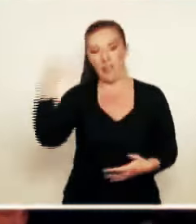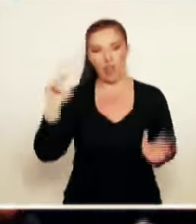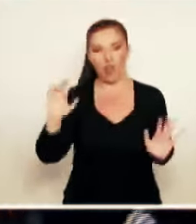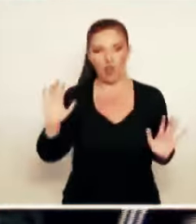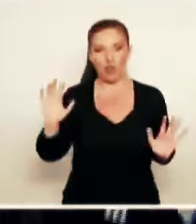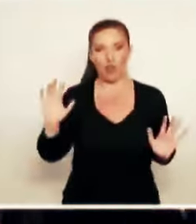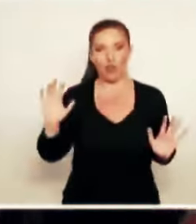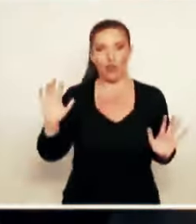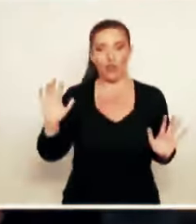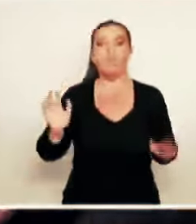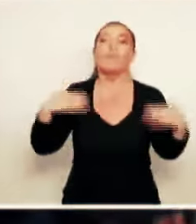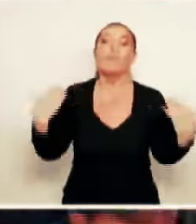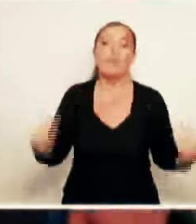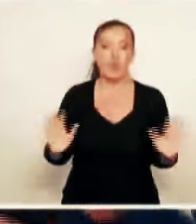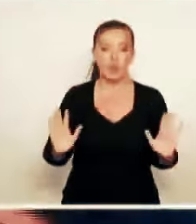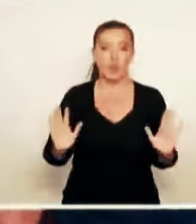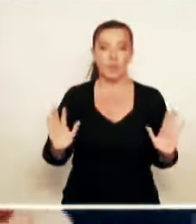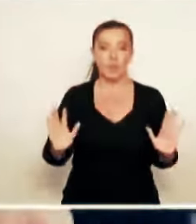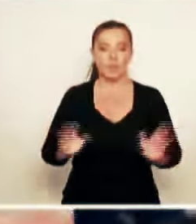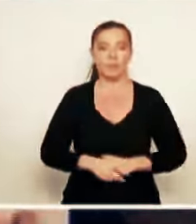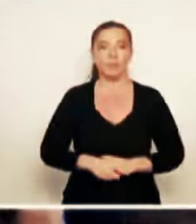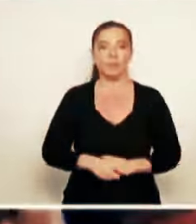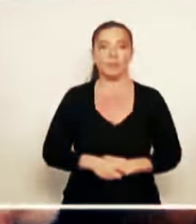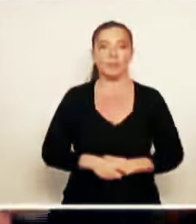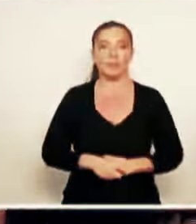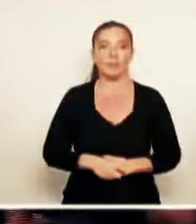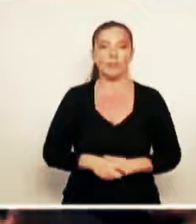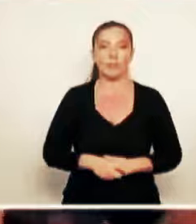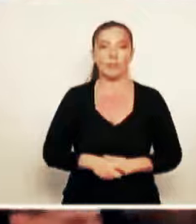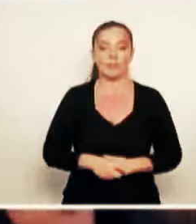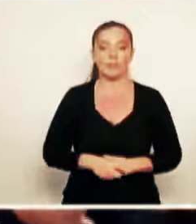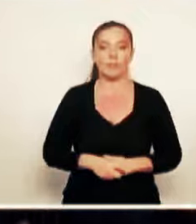Estado. Entonces,